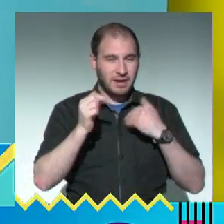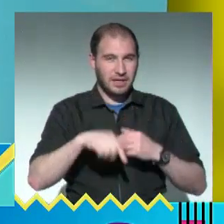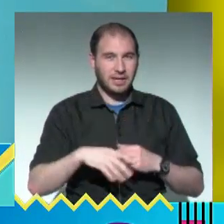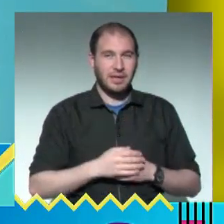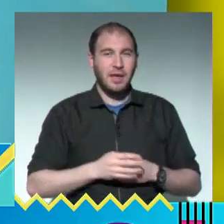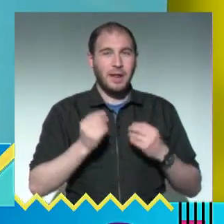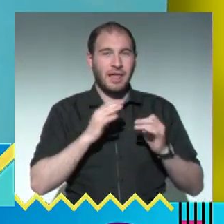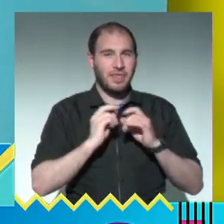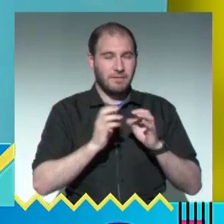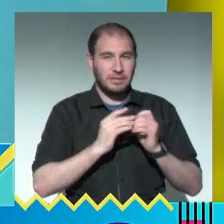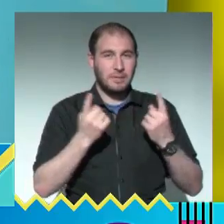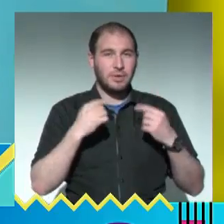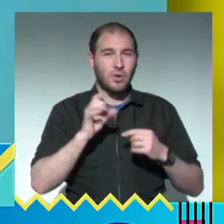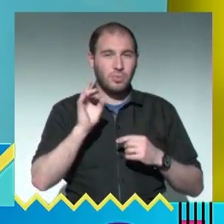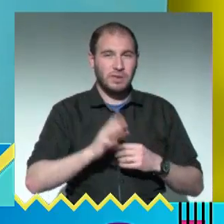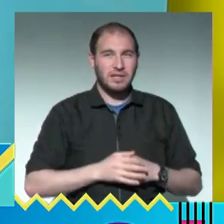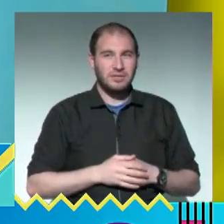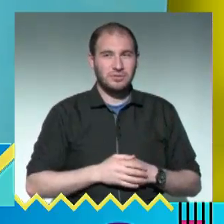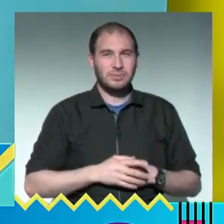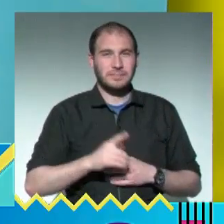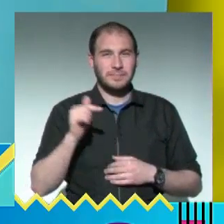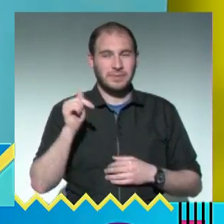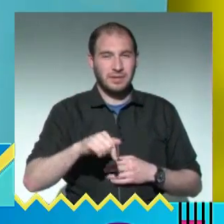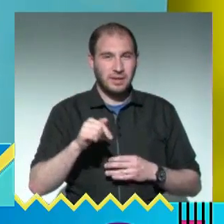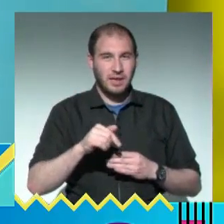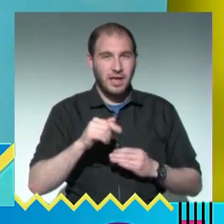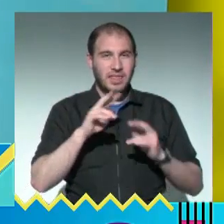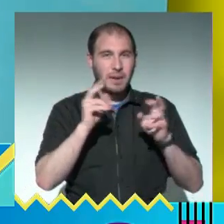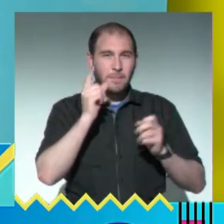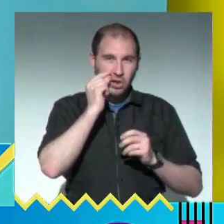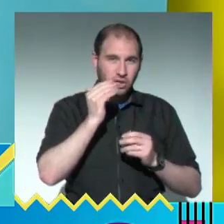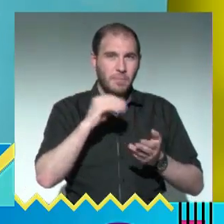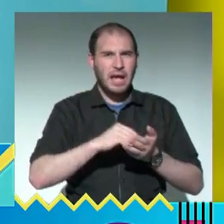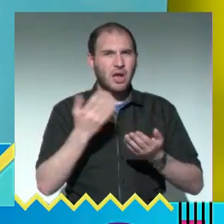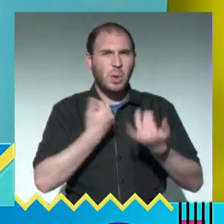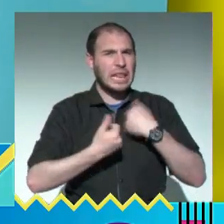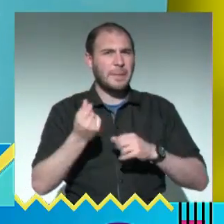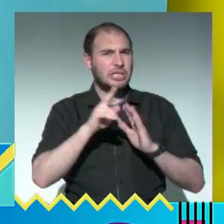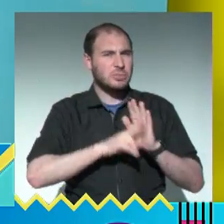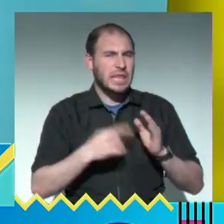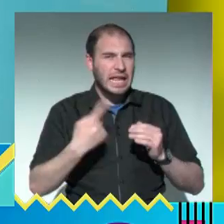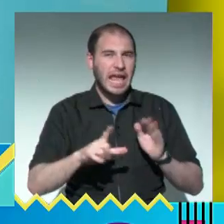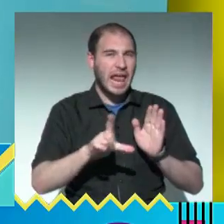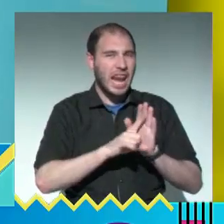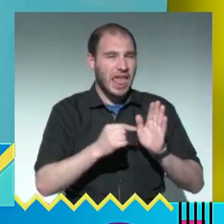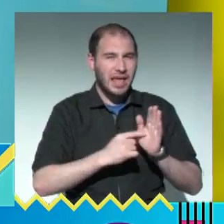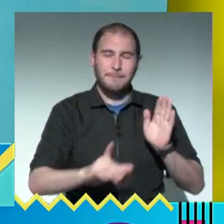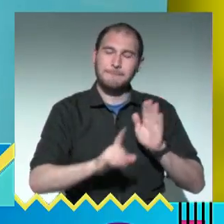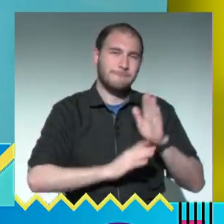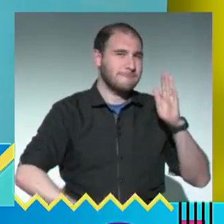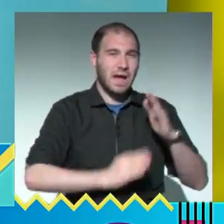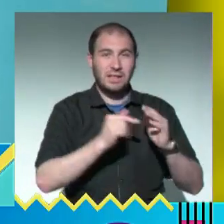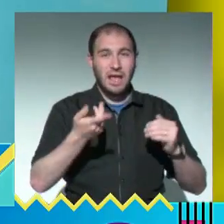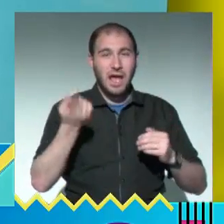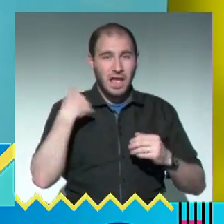para debatirlo, pero no solamente en términos económicos, sino también políticos. ¿De qué nos habla este presupuesto? Esta ley de leyes que ayer ya